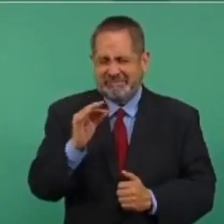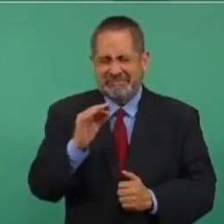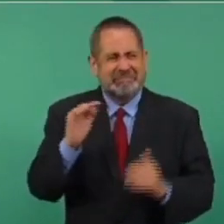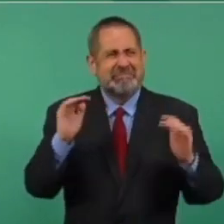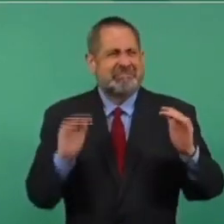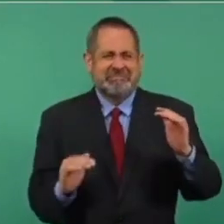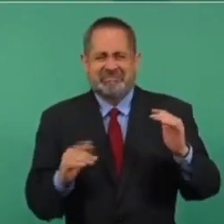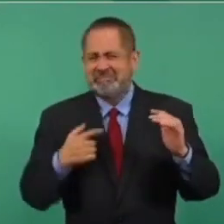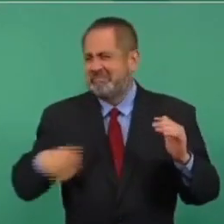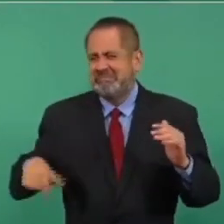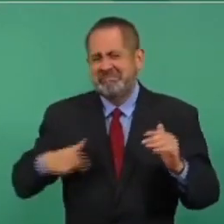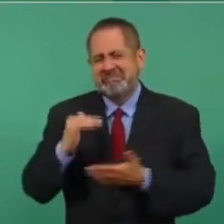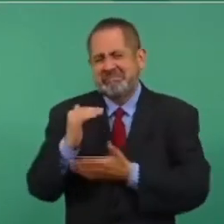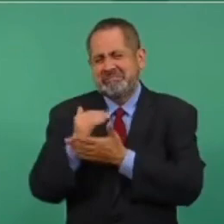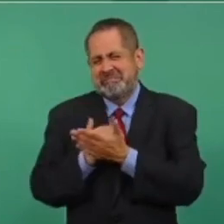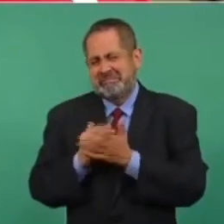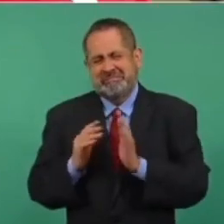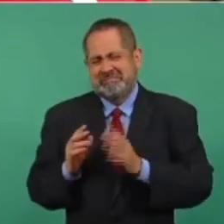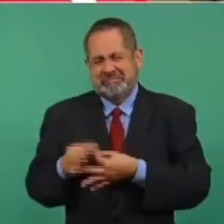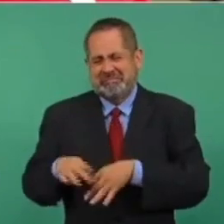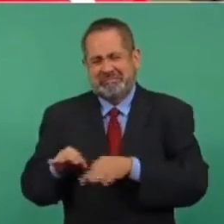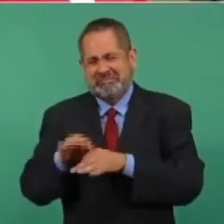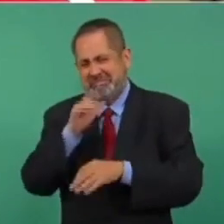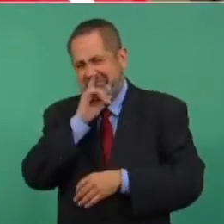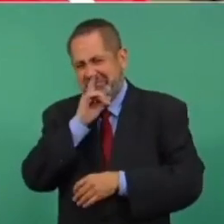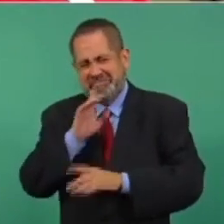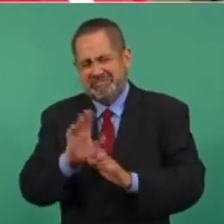menos trascendente.